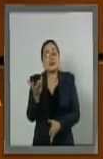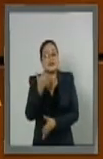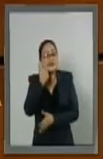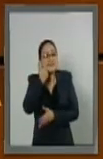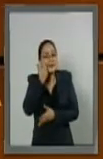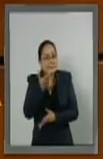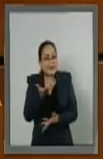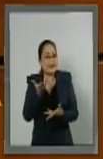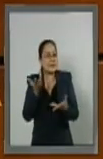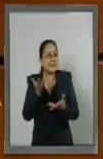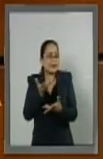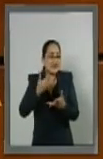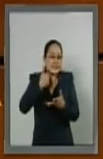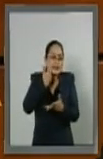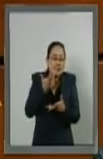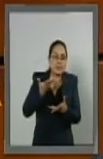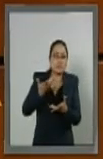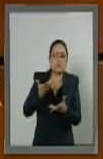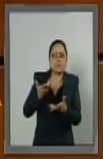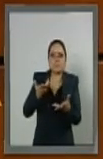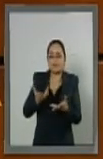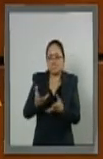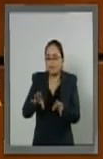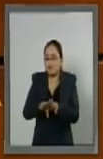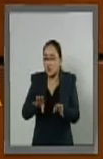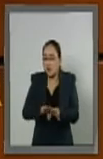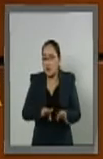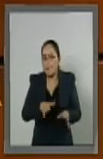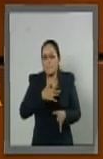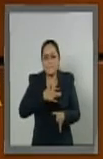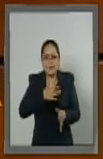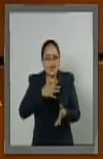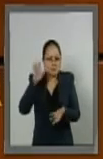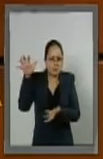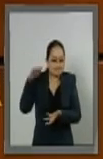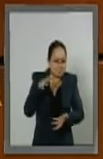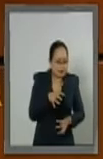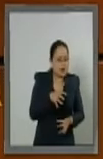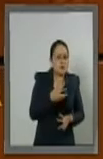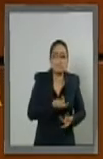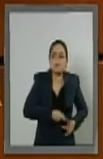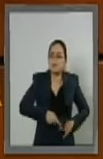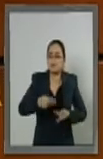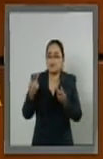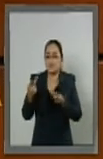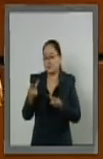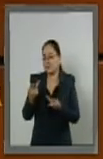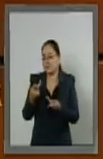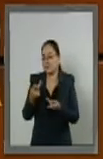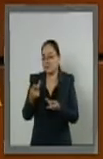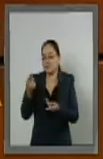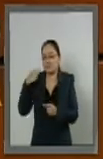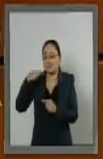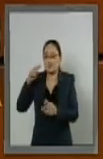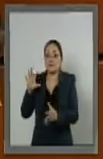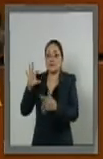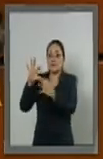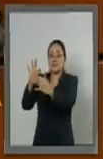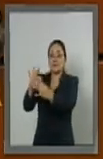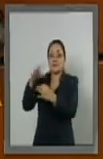que andar buscando cómo comercializar sus productos, cómo buscar consolidar a las cadenas